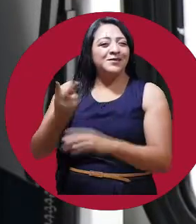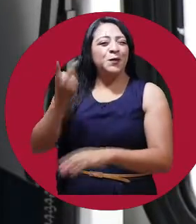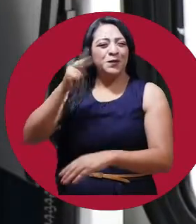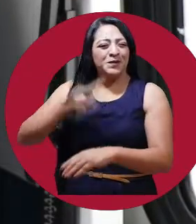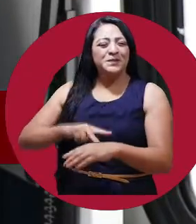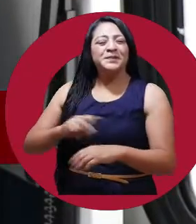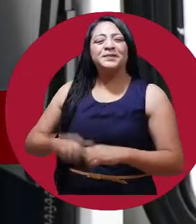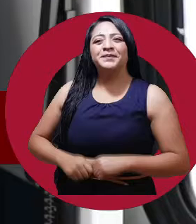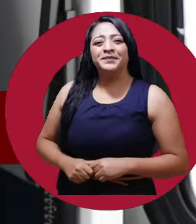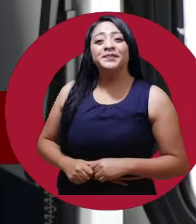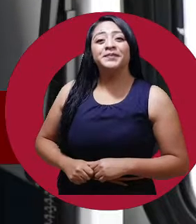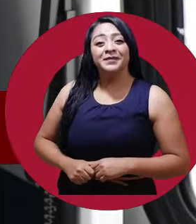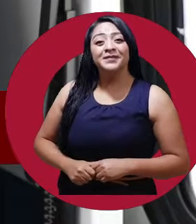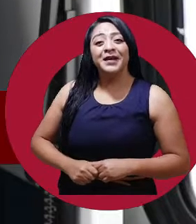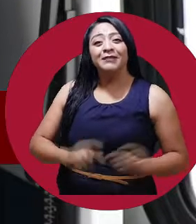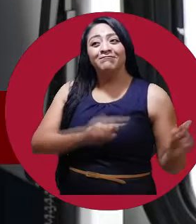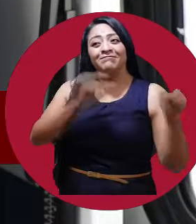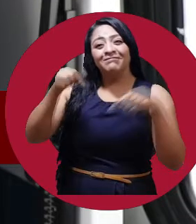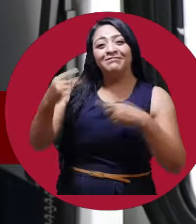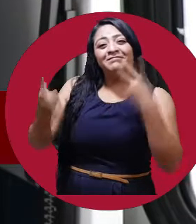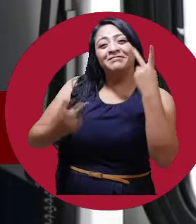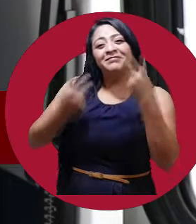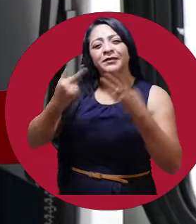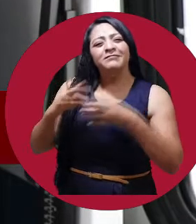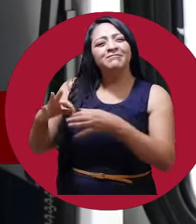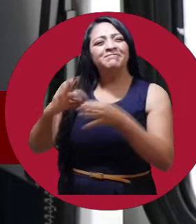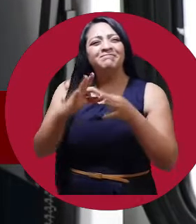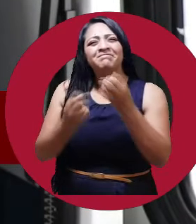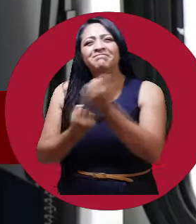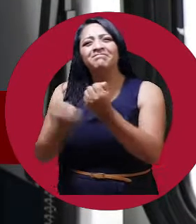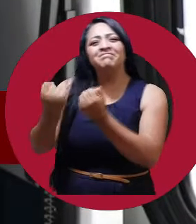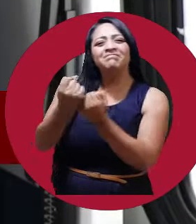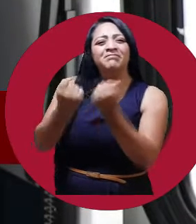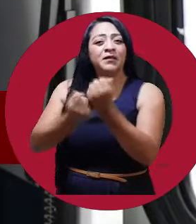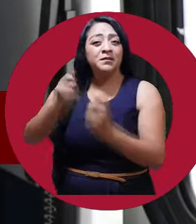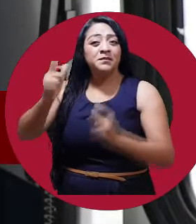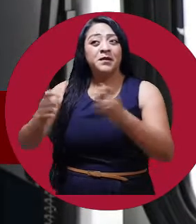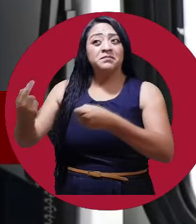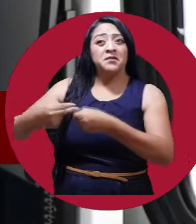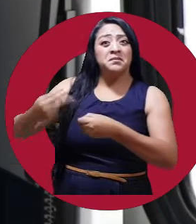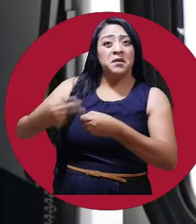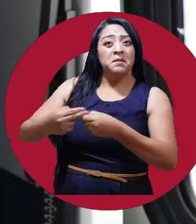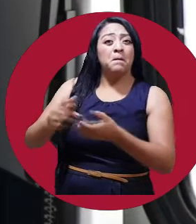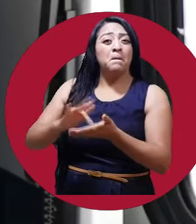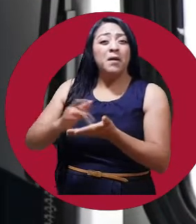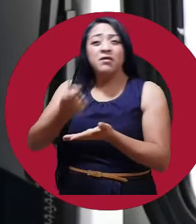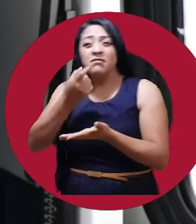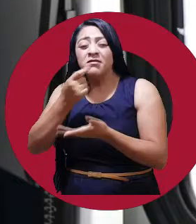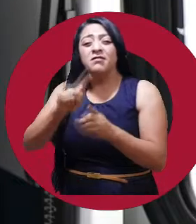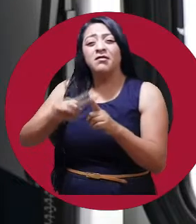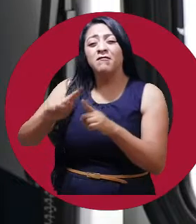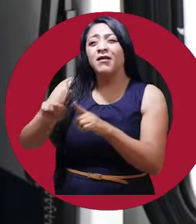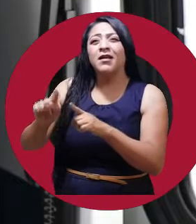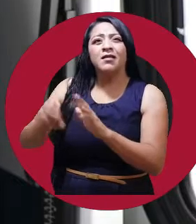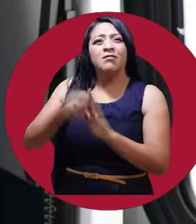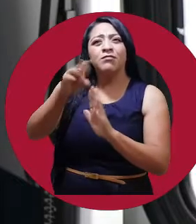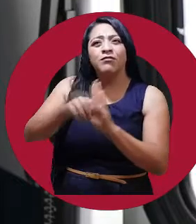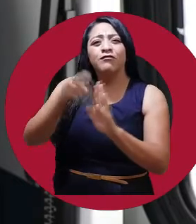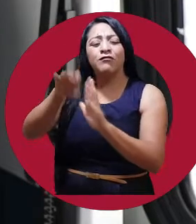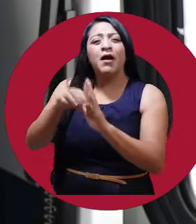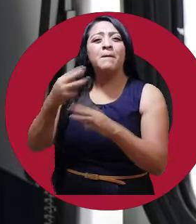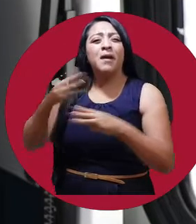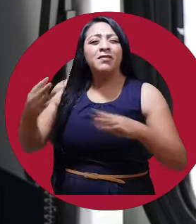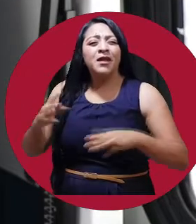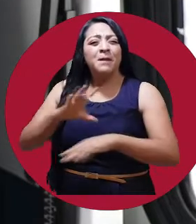Nos visitaron y también nos colaboraron, no solamente las personas que asistían al evento con medicina, con insumos médicos, sino también